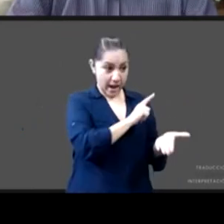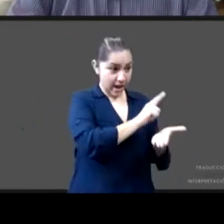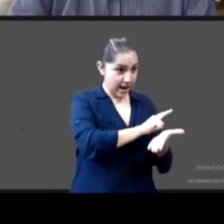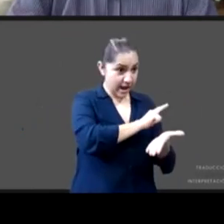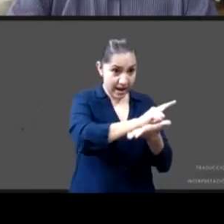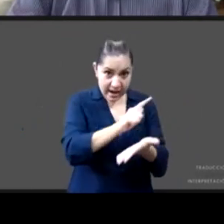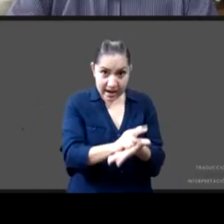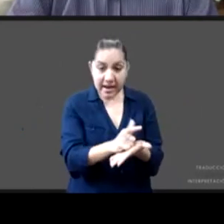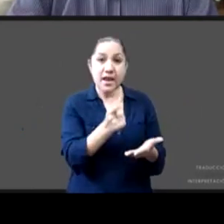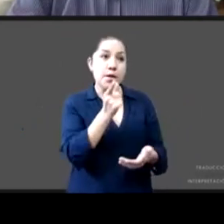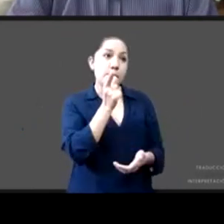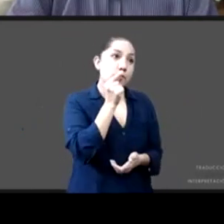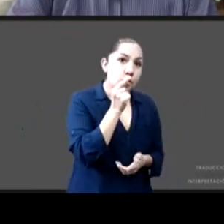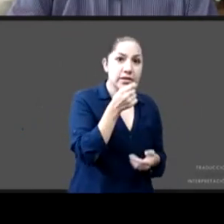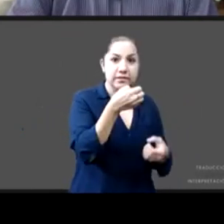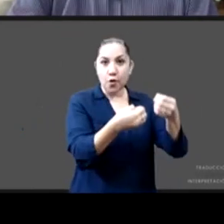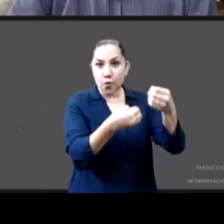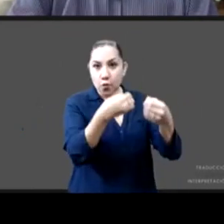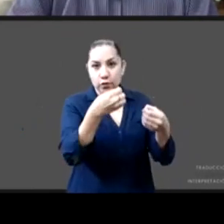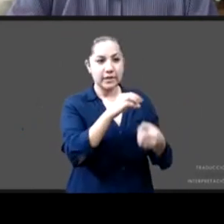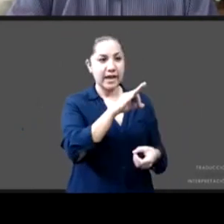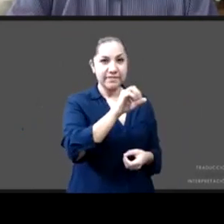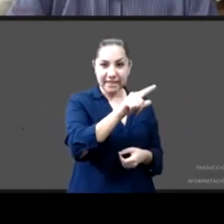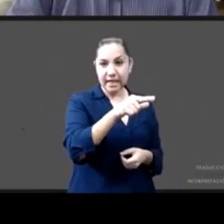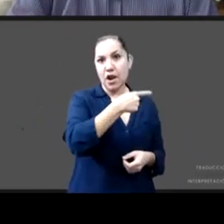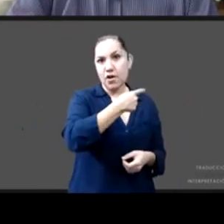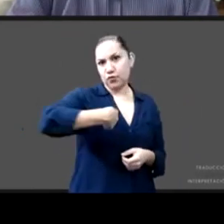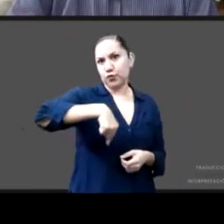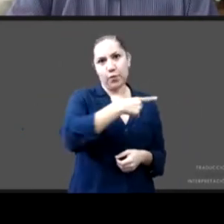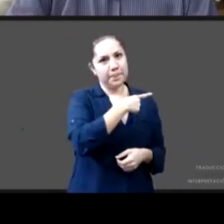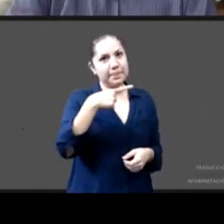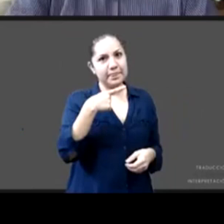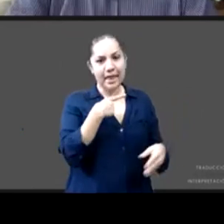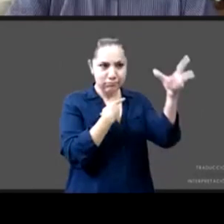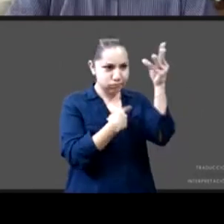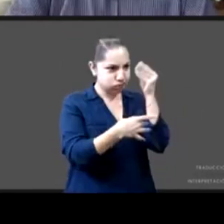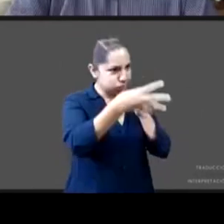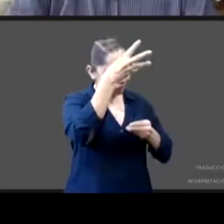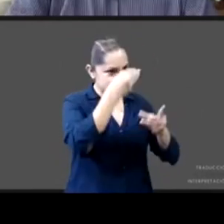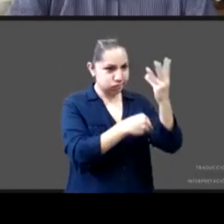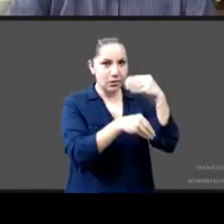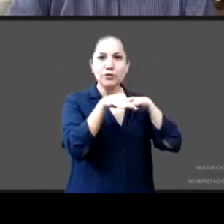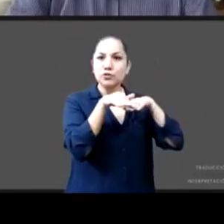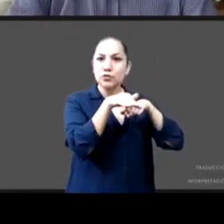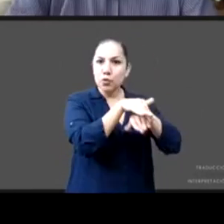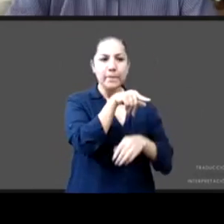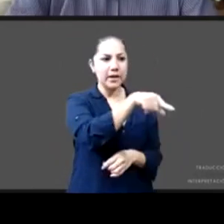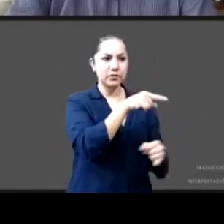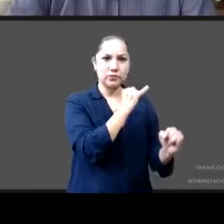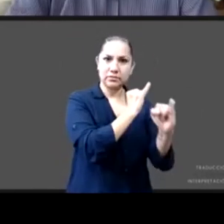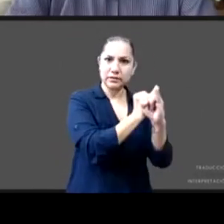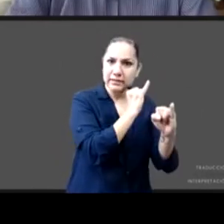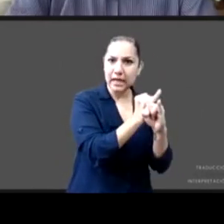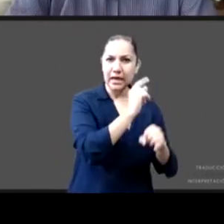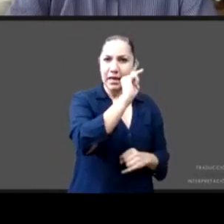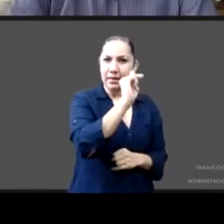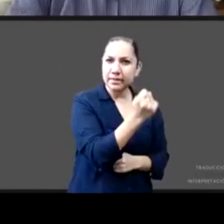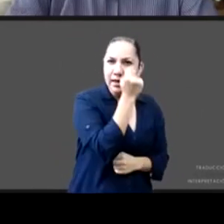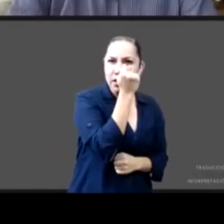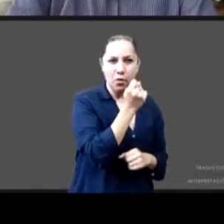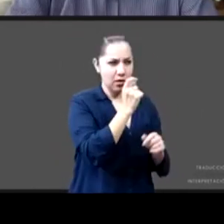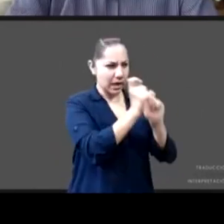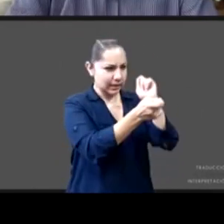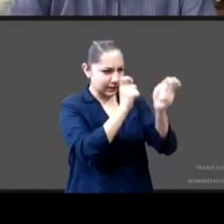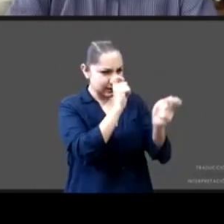policías, jueces, fiscales. Realmente ahora nosotros tenemos que aprender también estos términos y conceptos tecnológicos para comprender que las